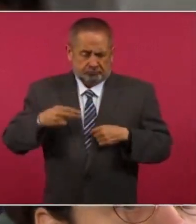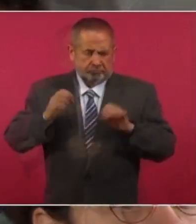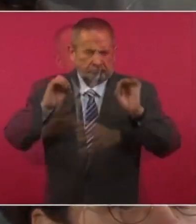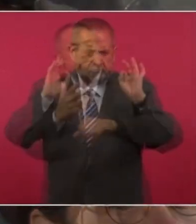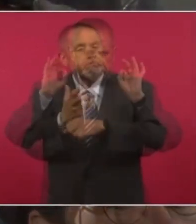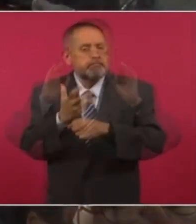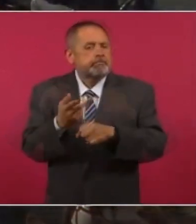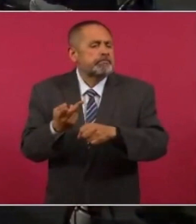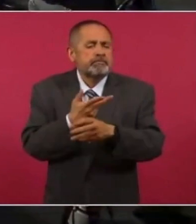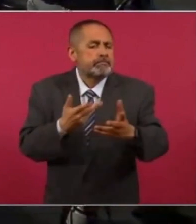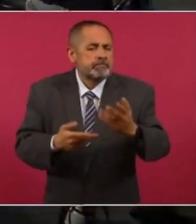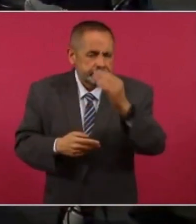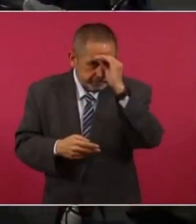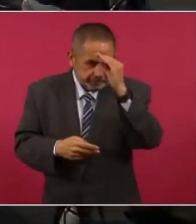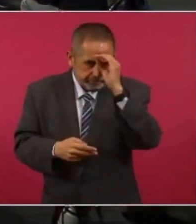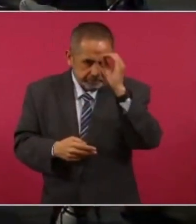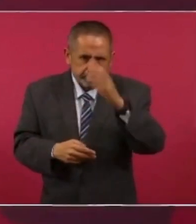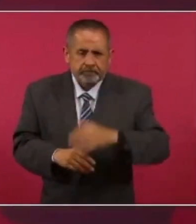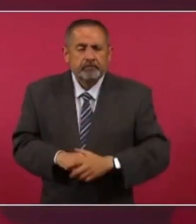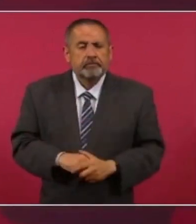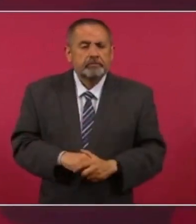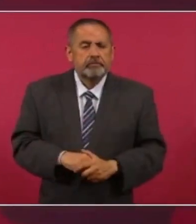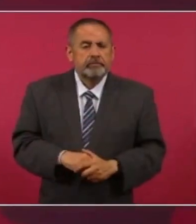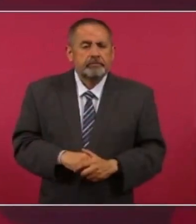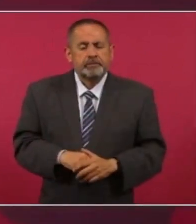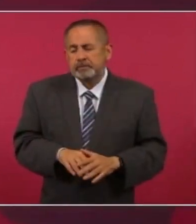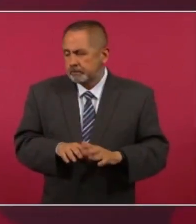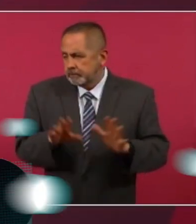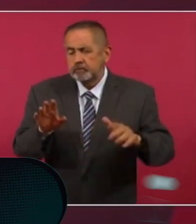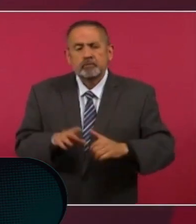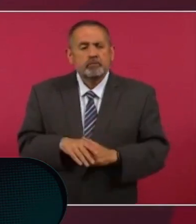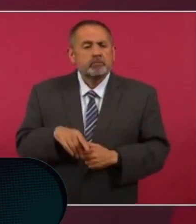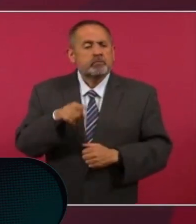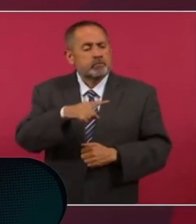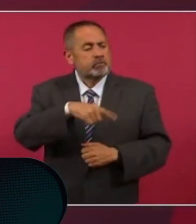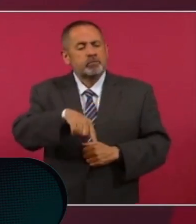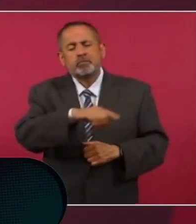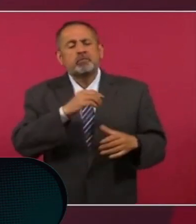opina sobre esto. Los abogados